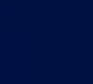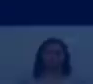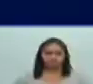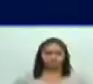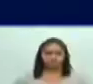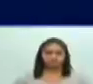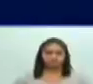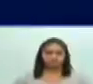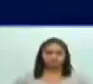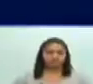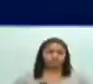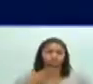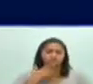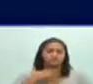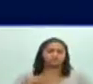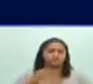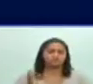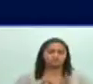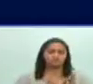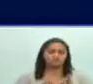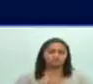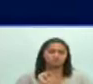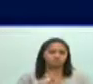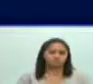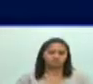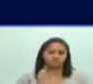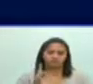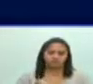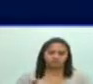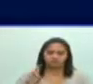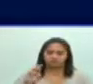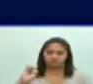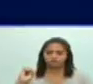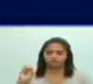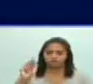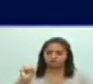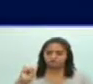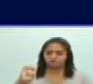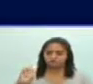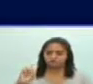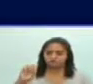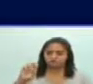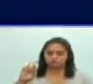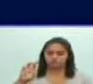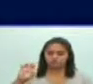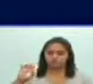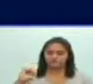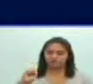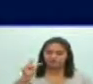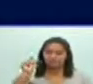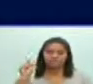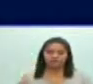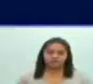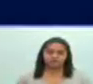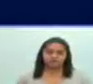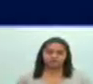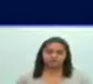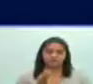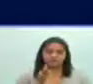Entonces, ¿cómo funcionan estos pronombres? Los pronombres personales siempre hacen